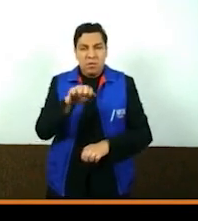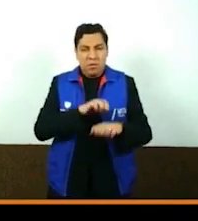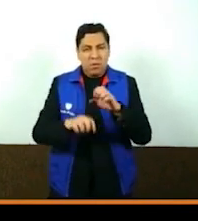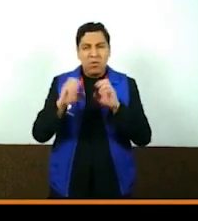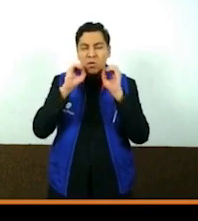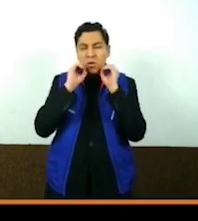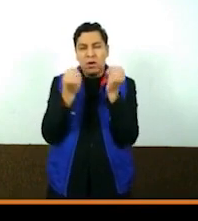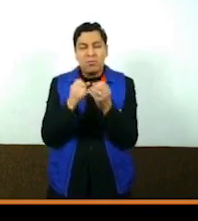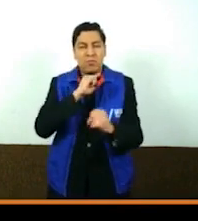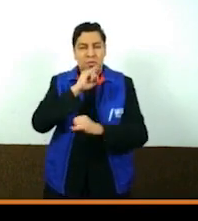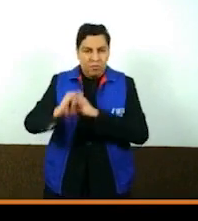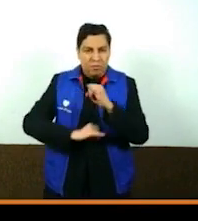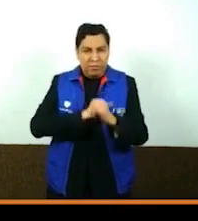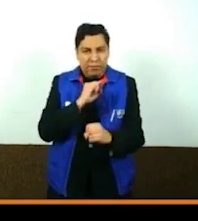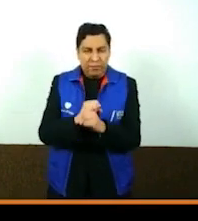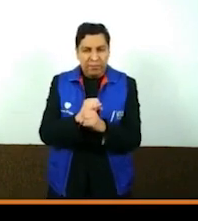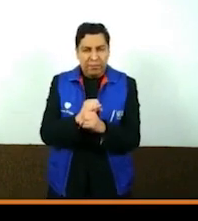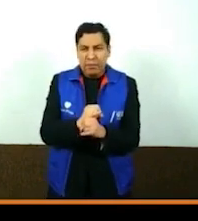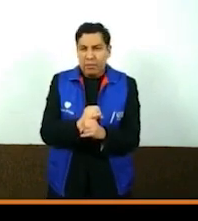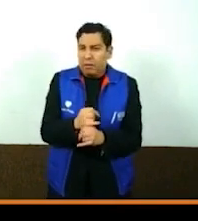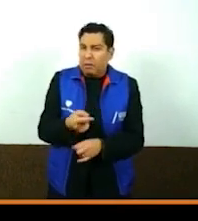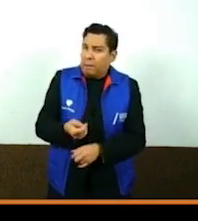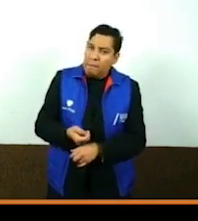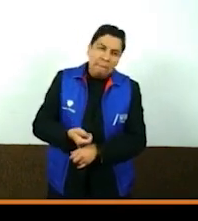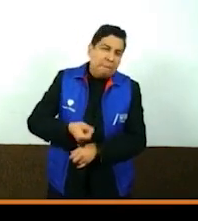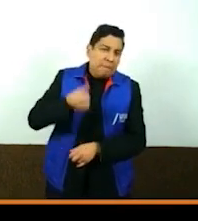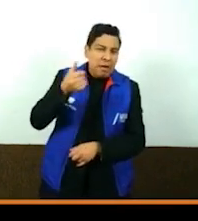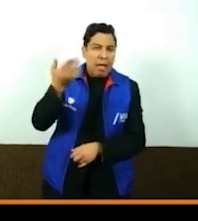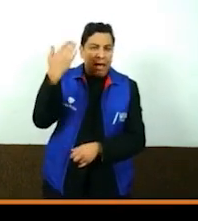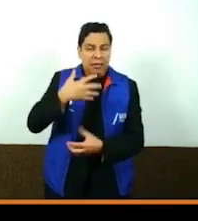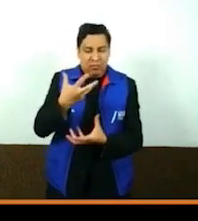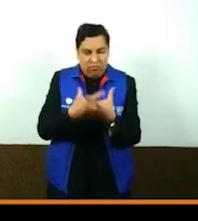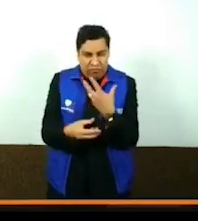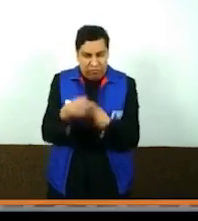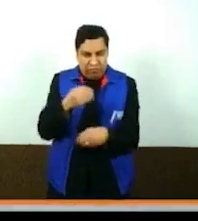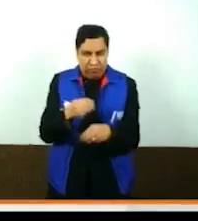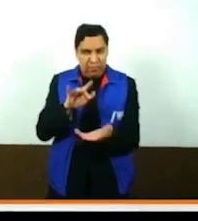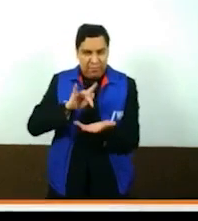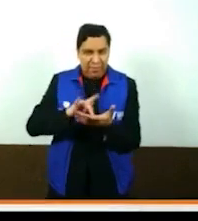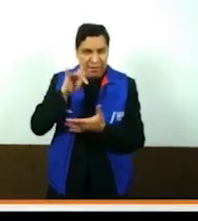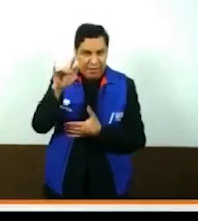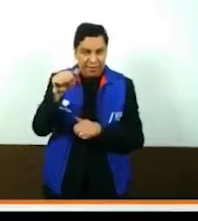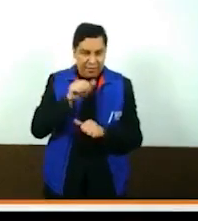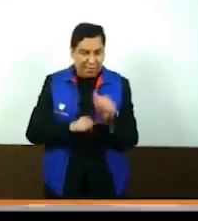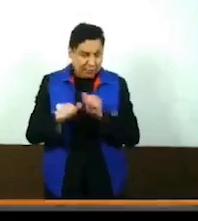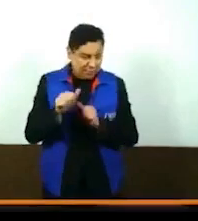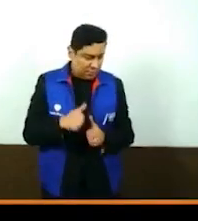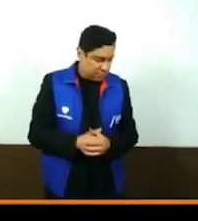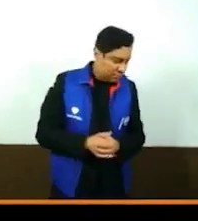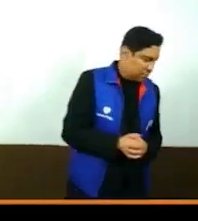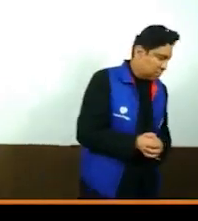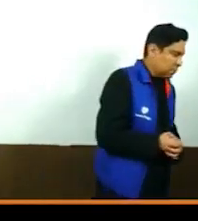organismo internacional que fue pionero en la sostenibilidad. Gracias.